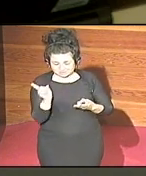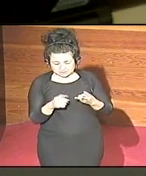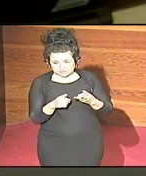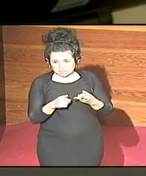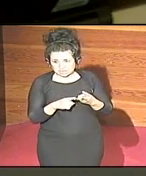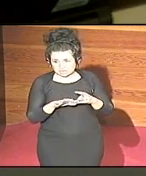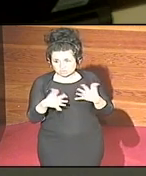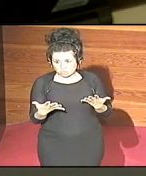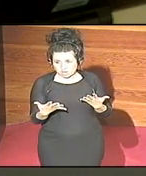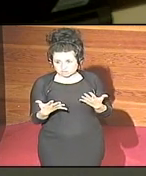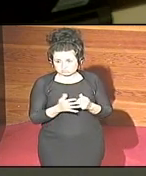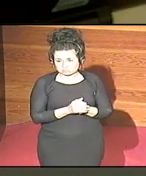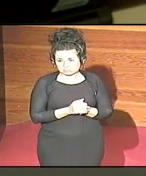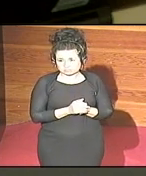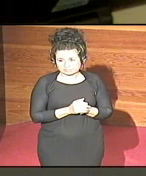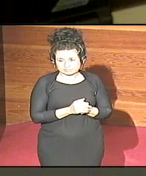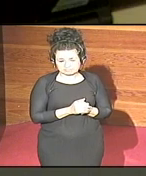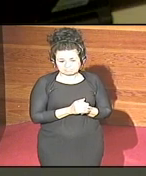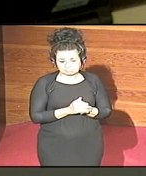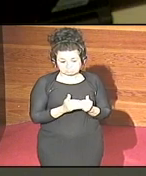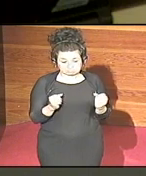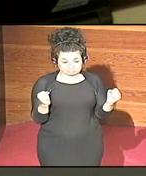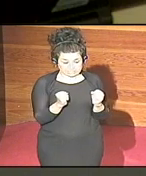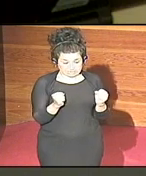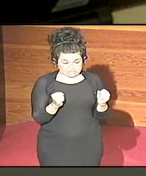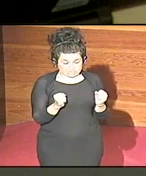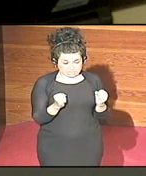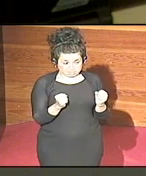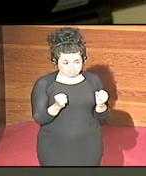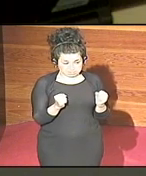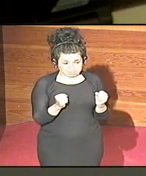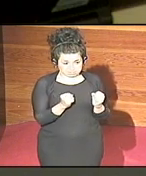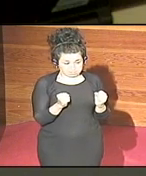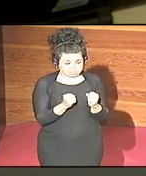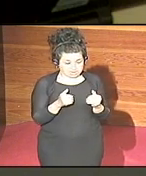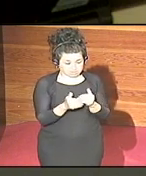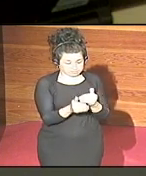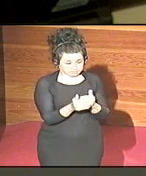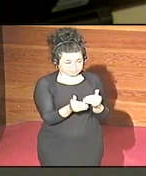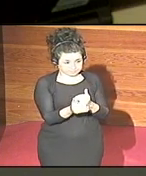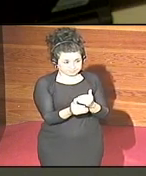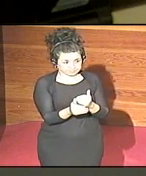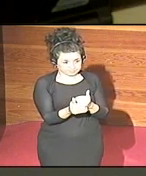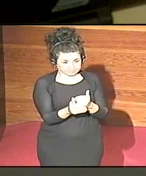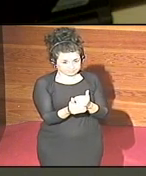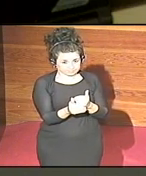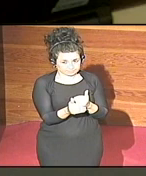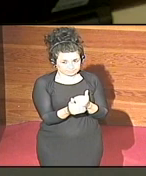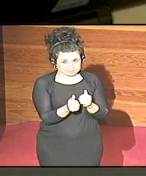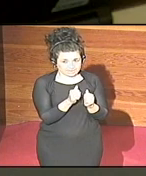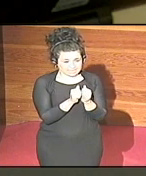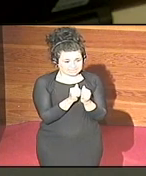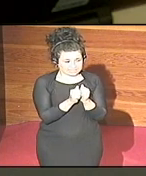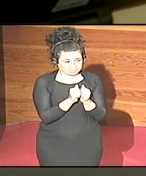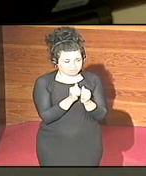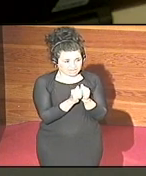es, a la vuelta de este invierno, que yo creo que lo que estamos pensando todos, que es que Rusia es a lo que está esperando para apretarle